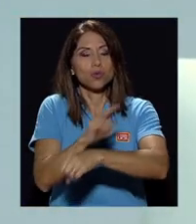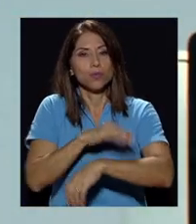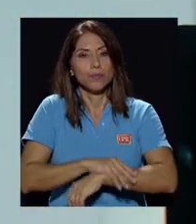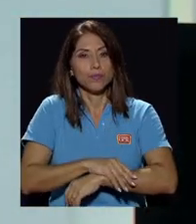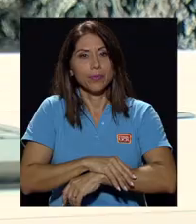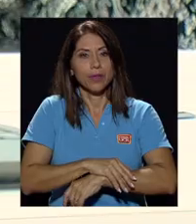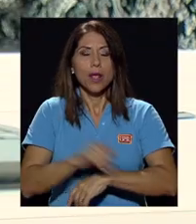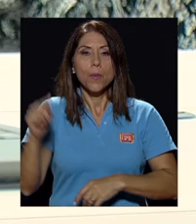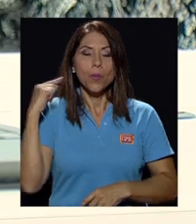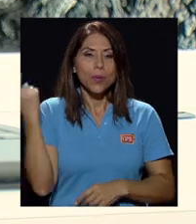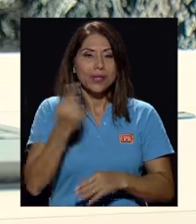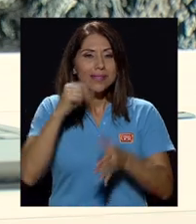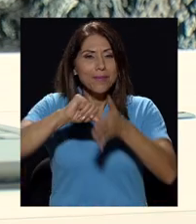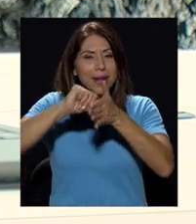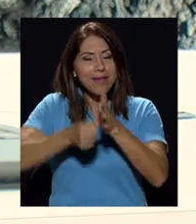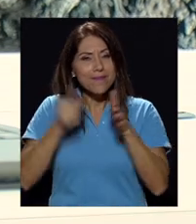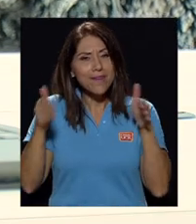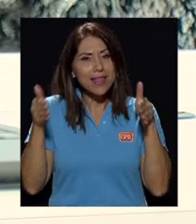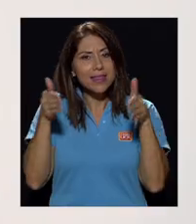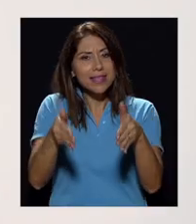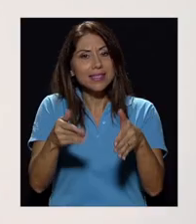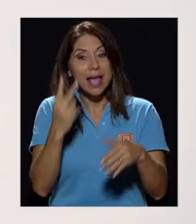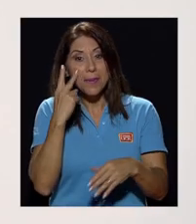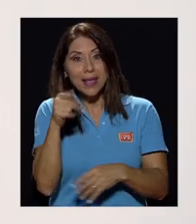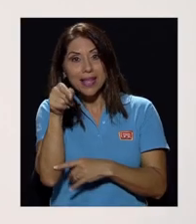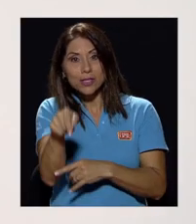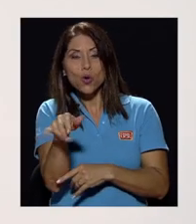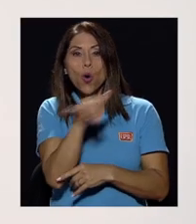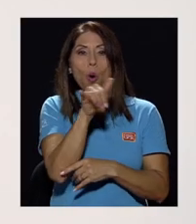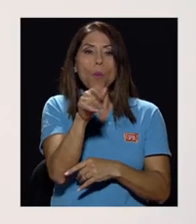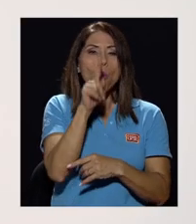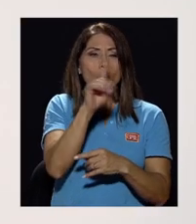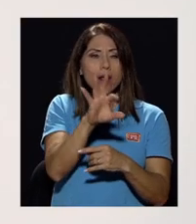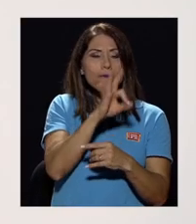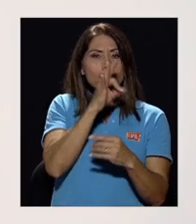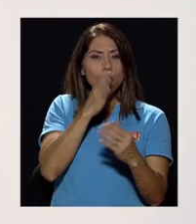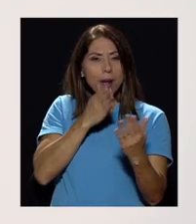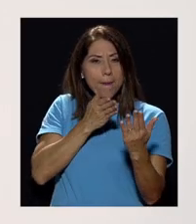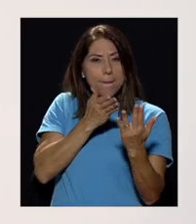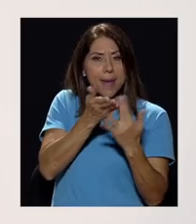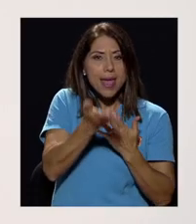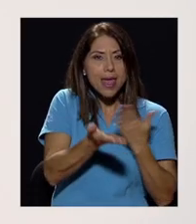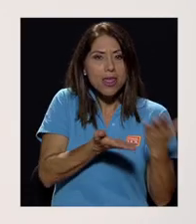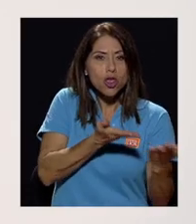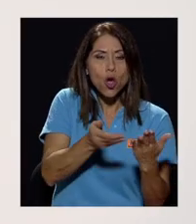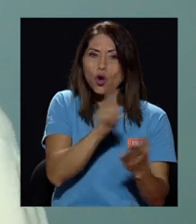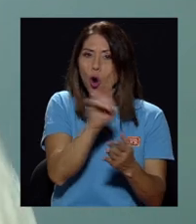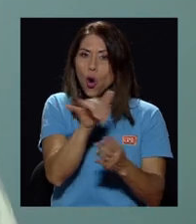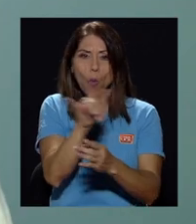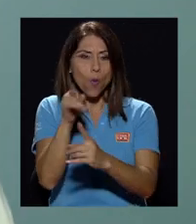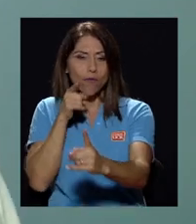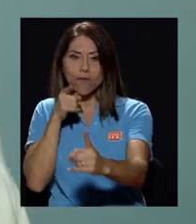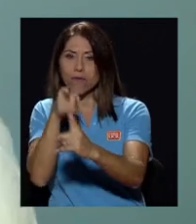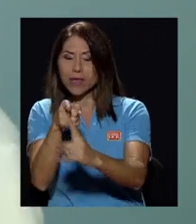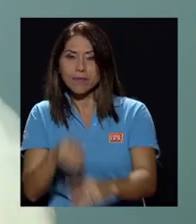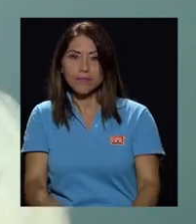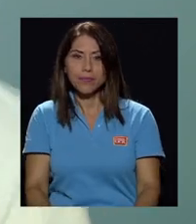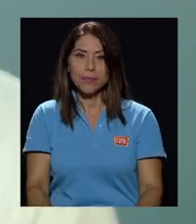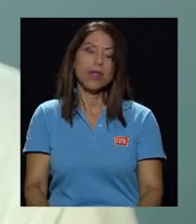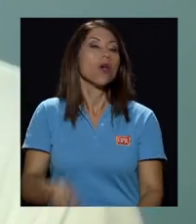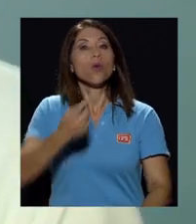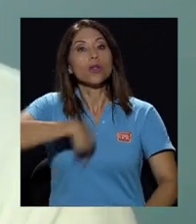por lo que siempre enfatiza en visualizar las como un medio y no como un fin en sí mismas cuando damos ese tipo de